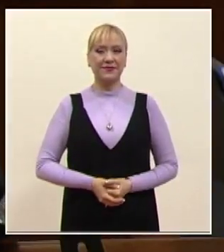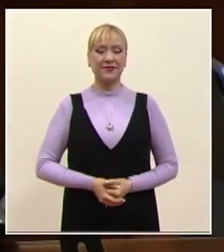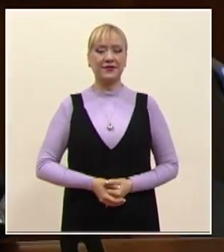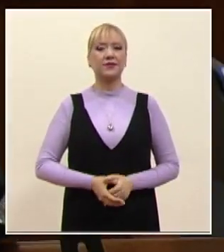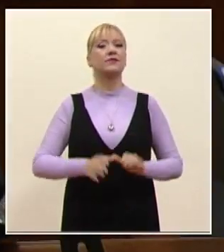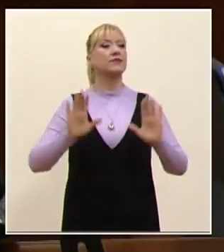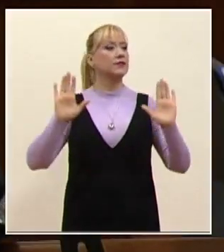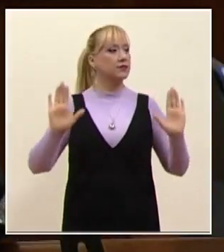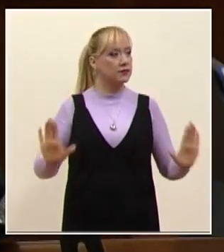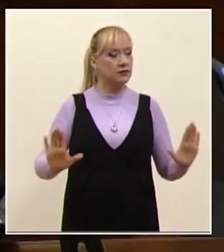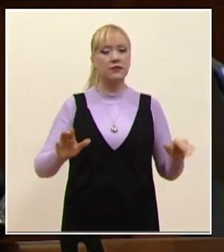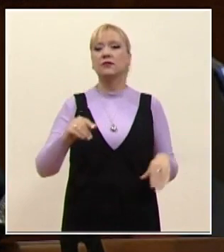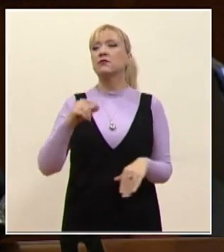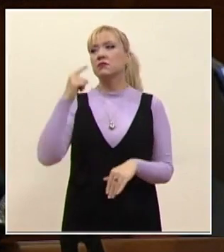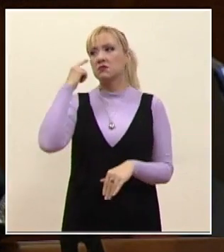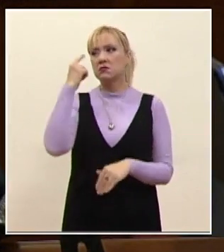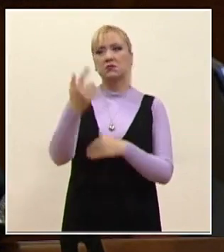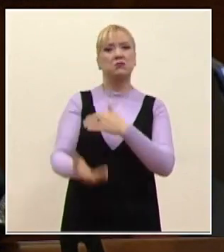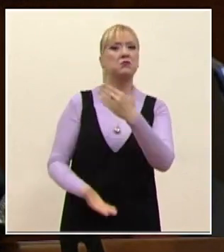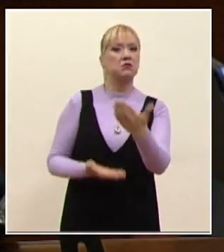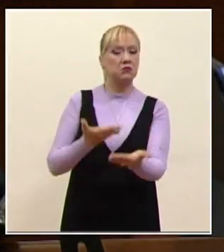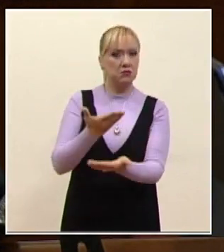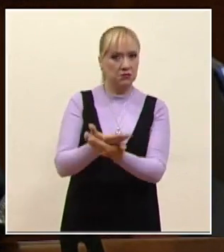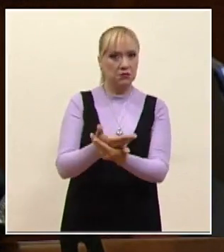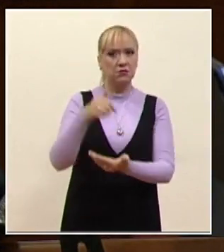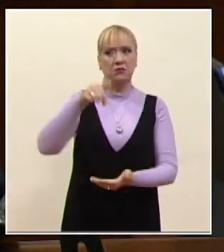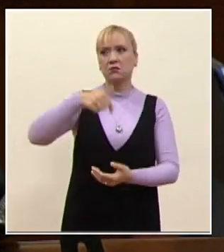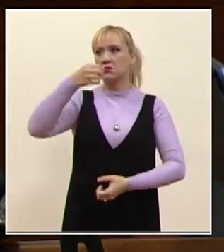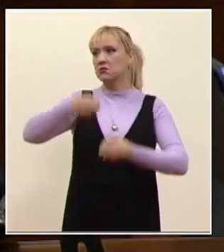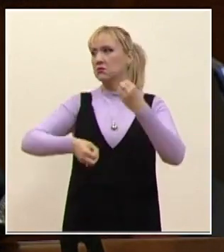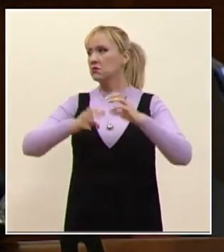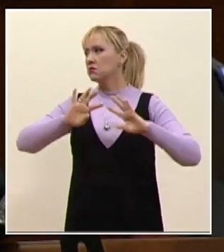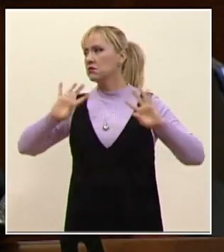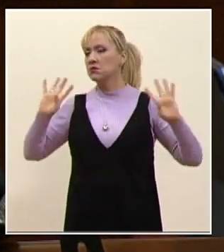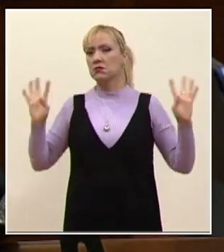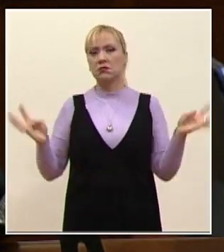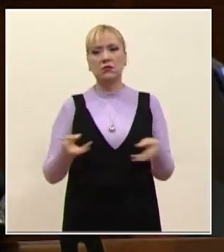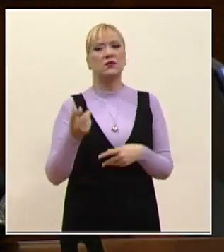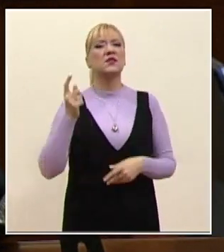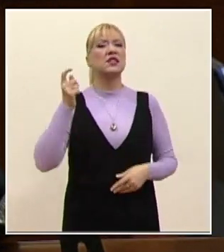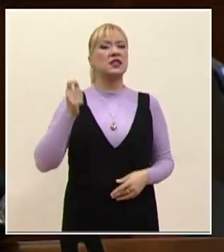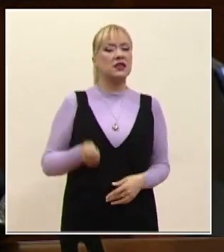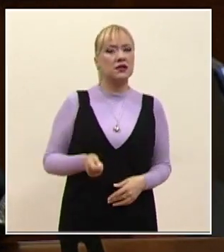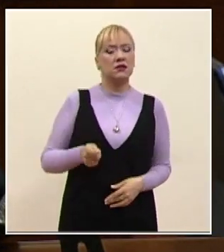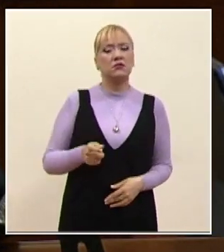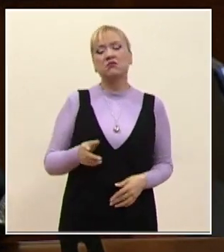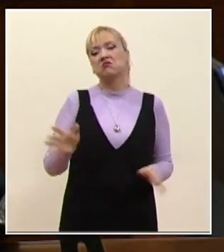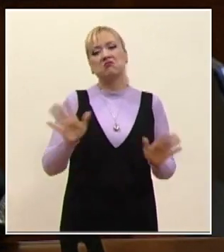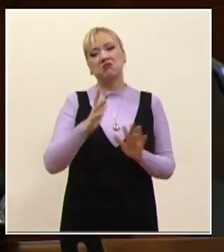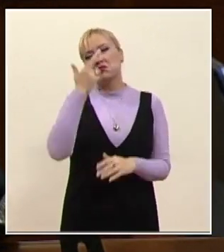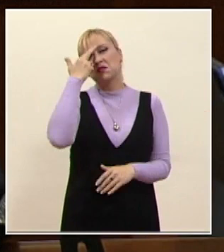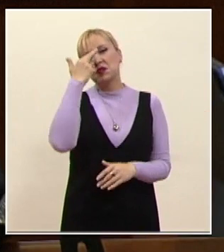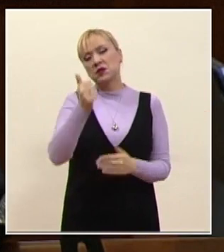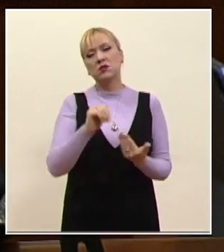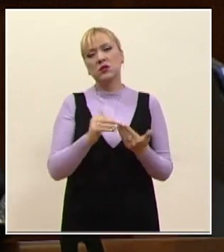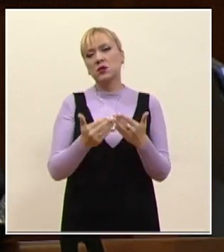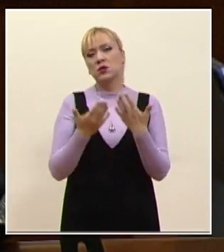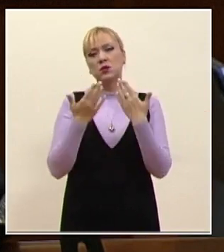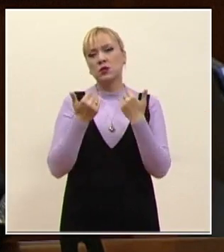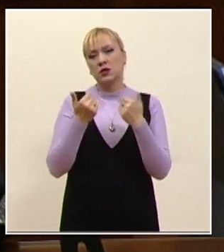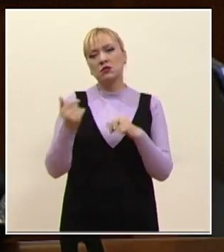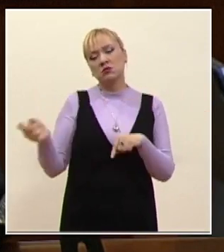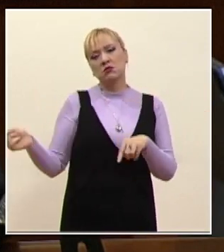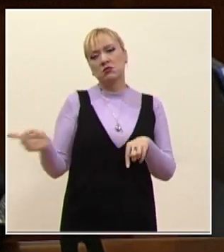Por lo tanto, se propone a este Tribunal Pleno considerar infundados los conceptos de